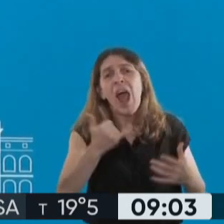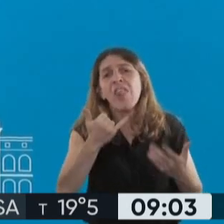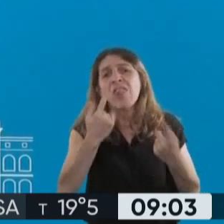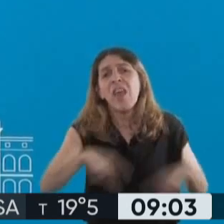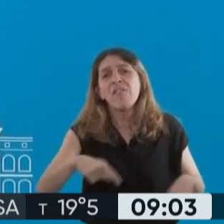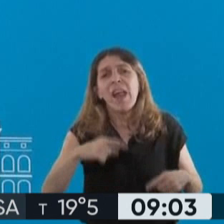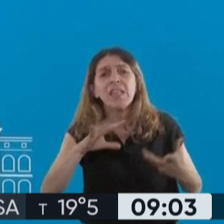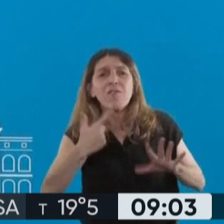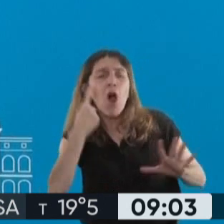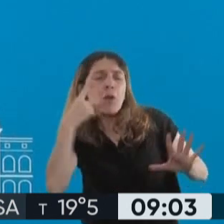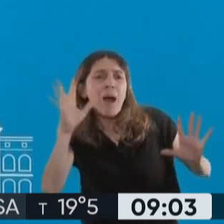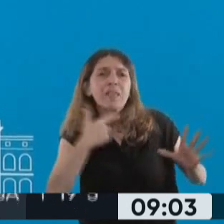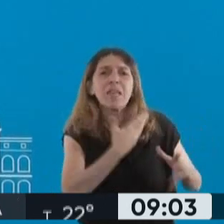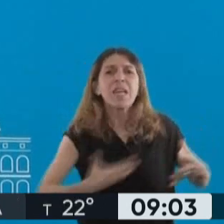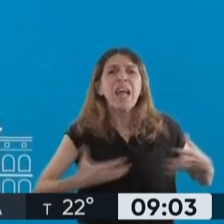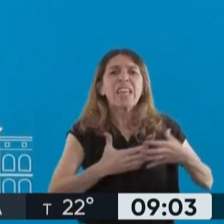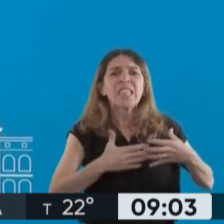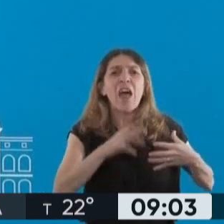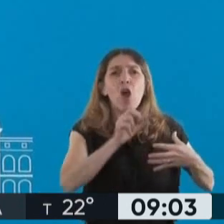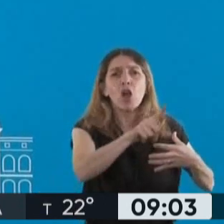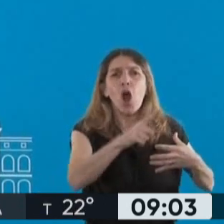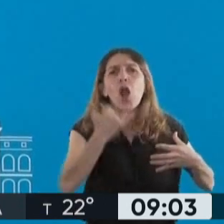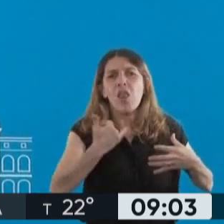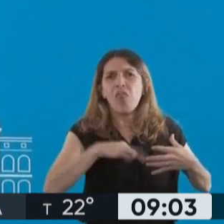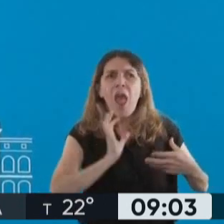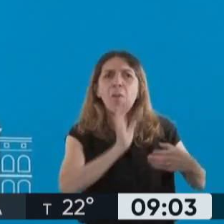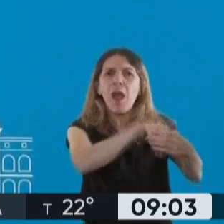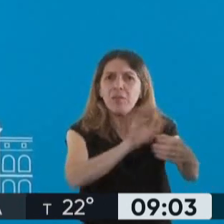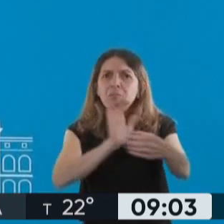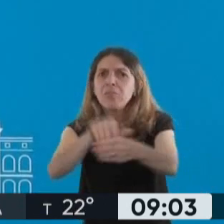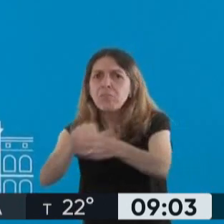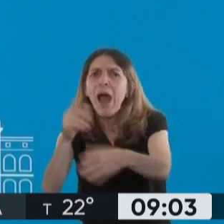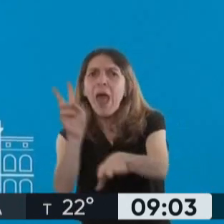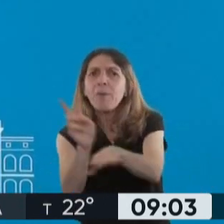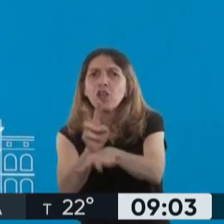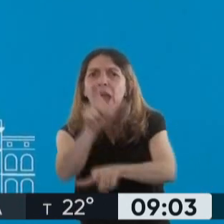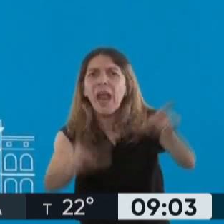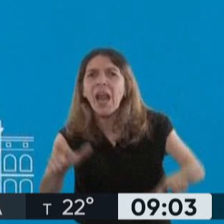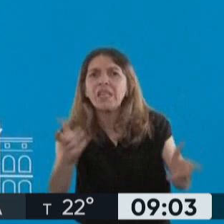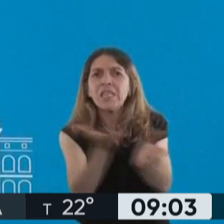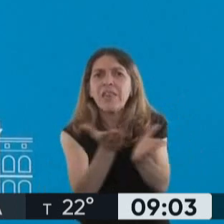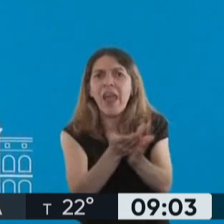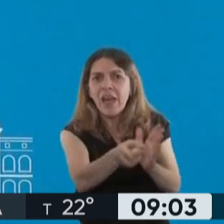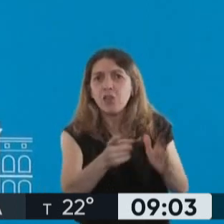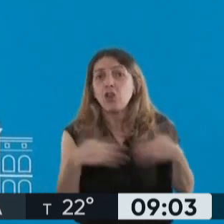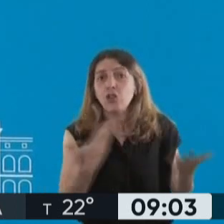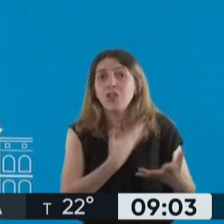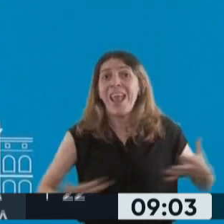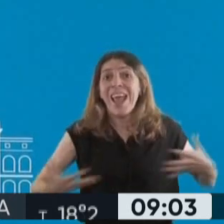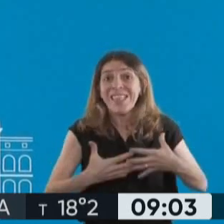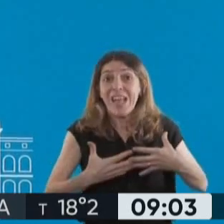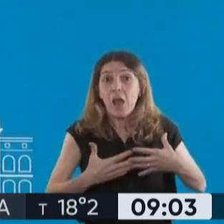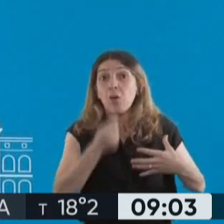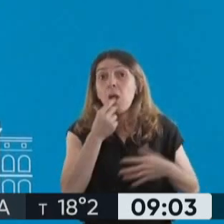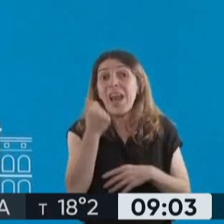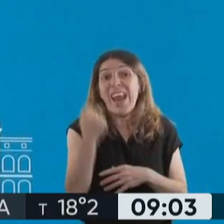es el rol del Estado. Nosotros creemos que el Estado tiene que intervenir para proteger los derechos de los ciudadanos y que un Estado activo es el que precisamente en una